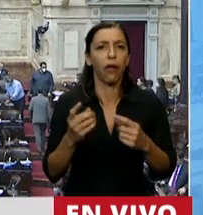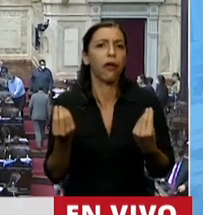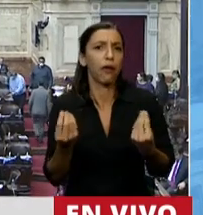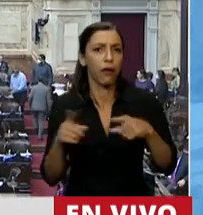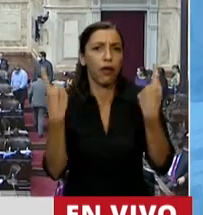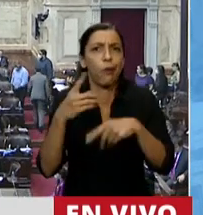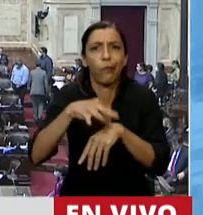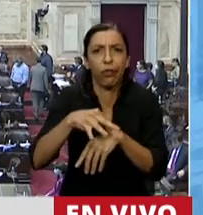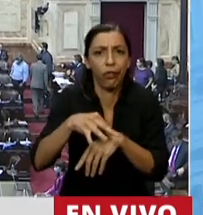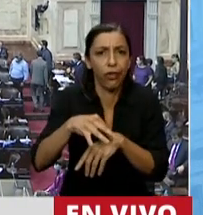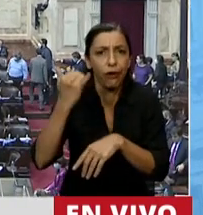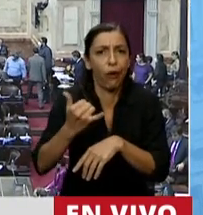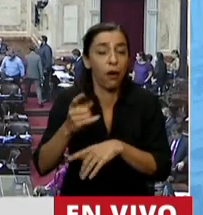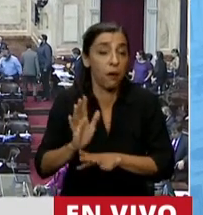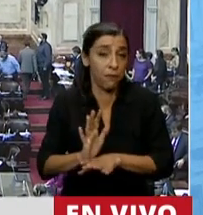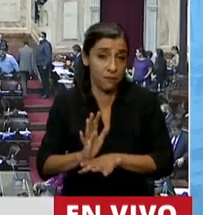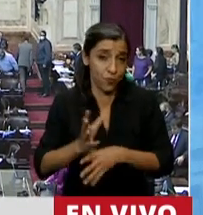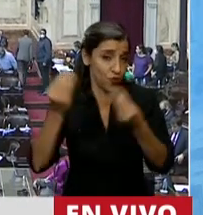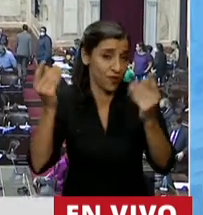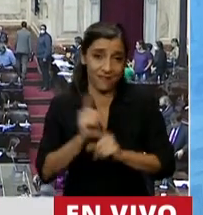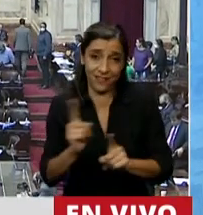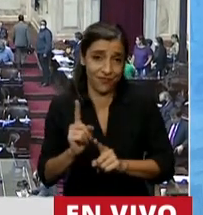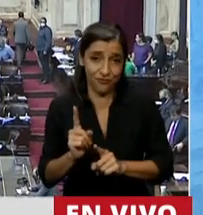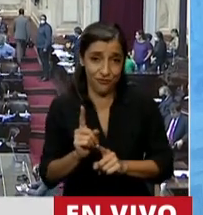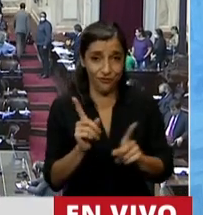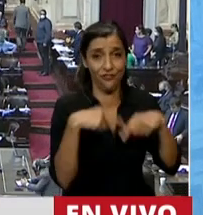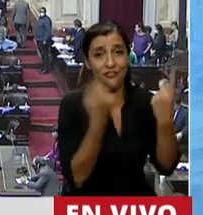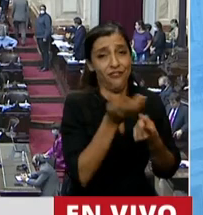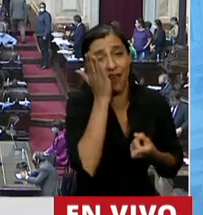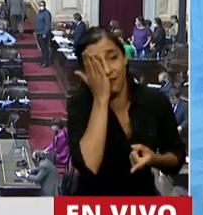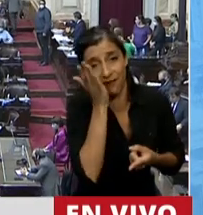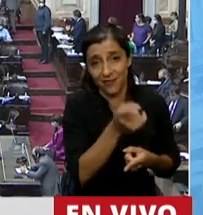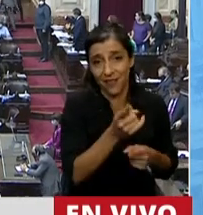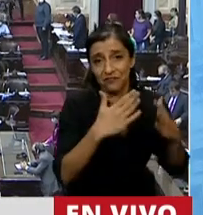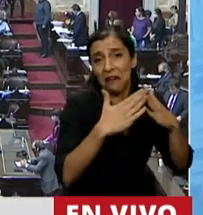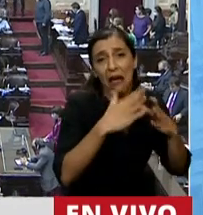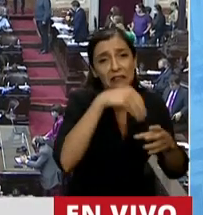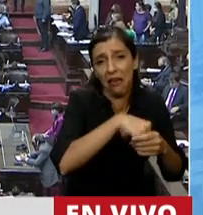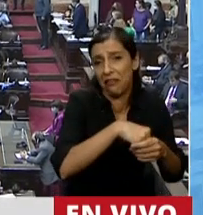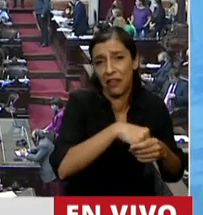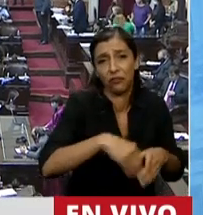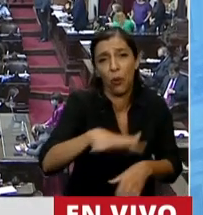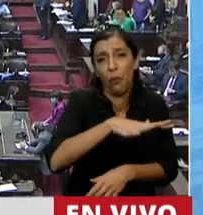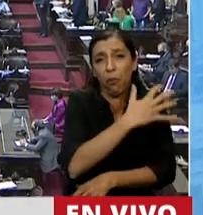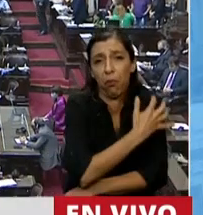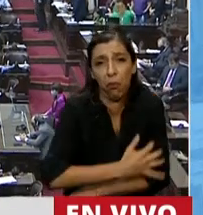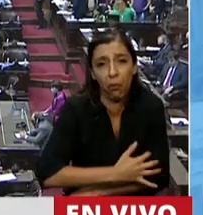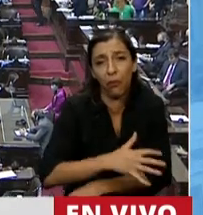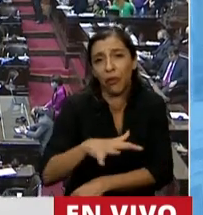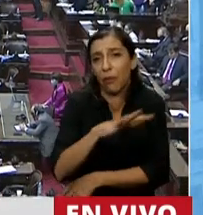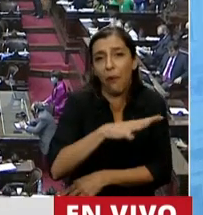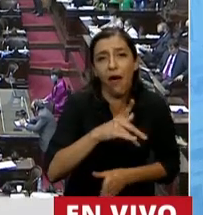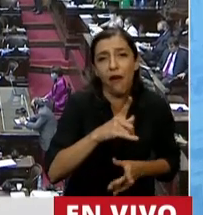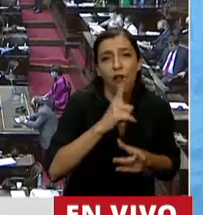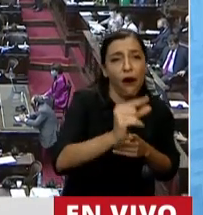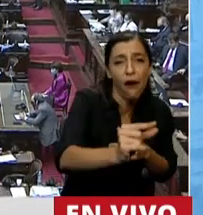peor de los casos. Lo hicieron muchas veces en la habitación de una vivienda de un barrio humilde, de un barrio de los suburbios,